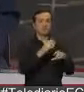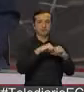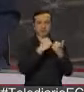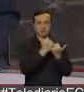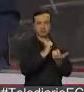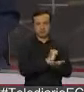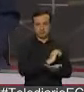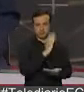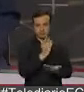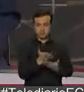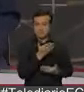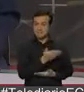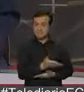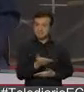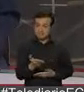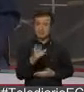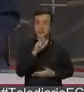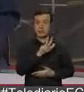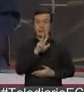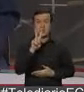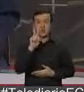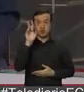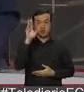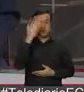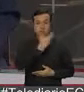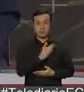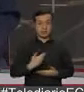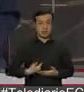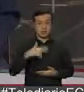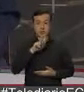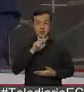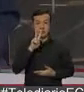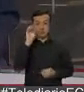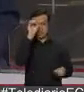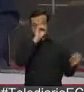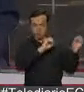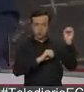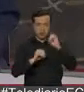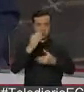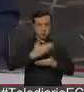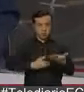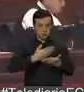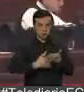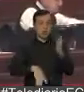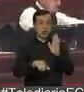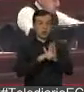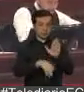del joven 19 fueron 32 las observaciones planteadas por el ejecutivo